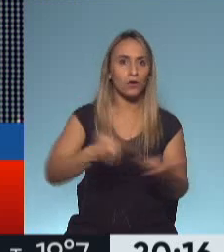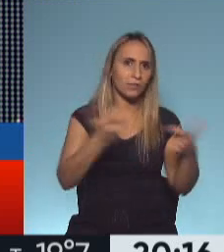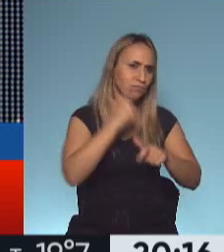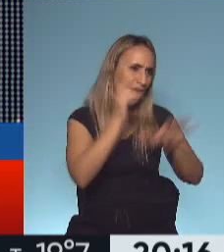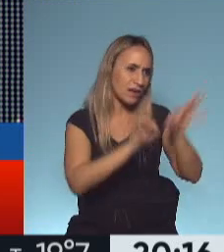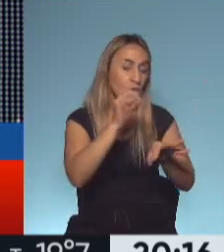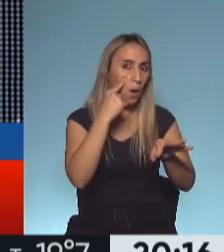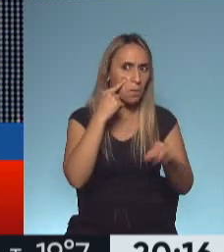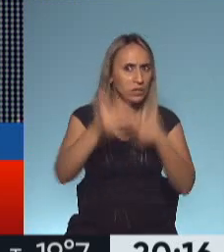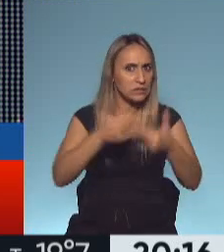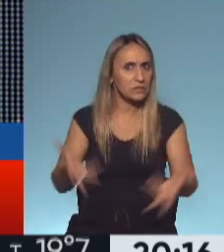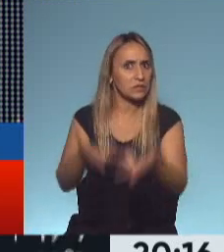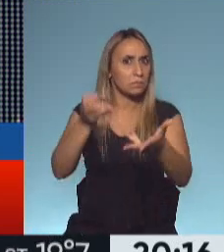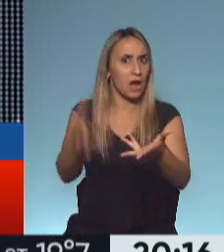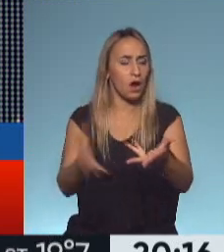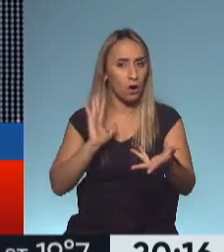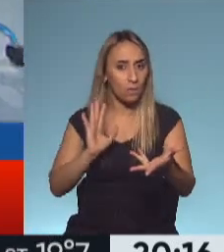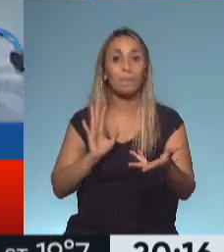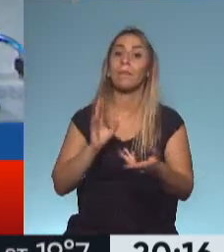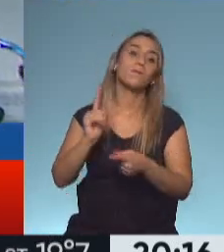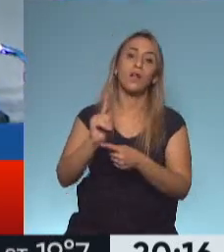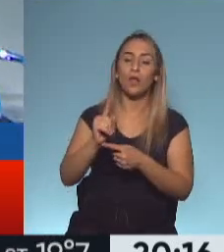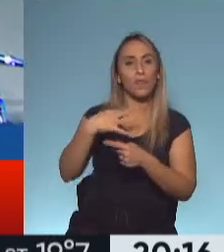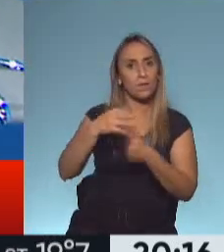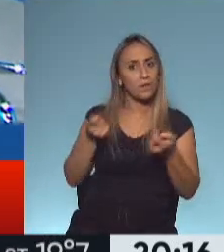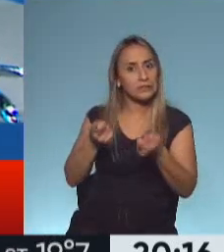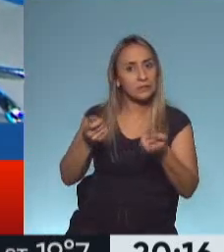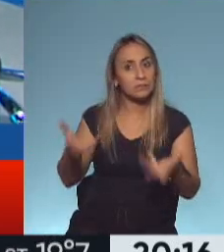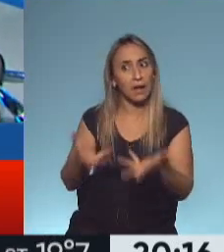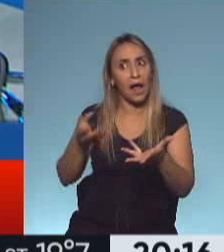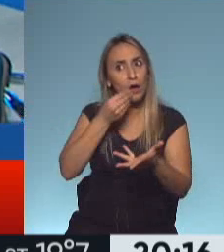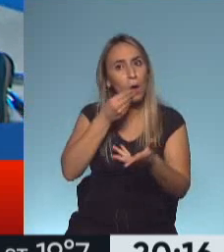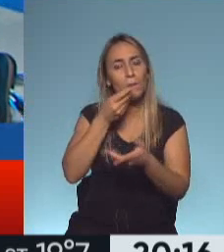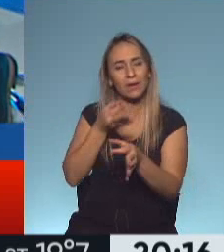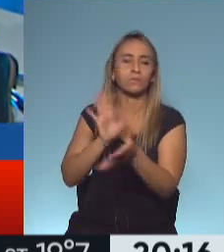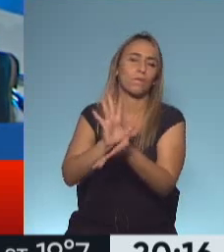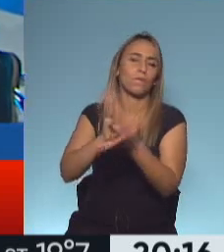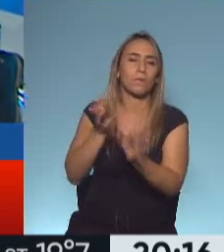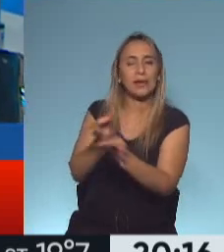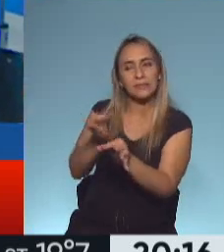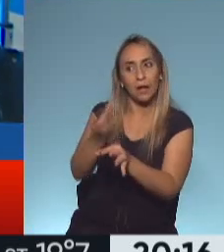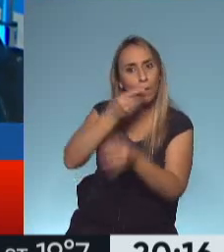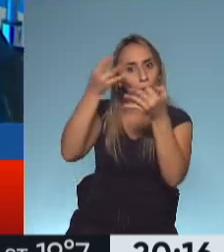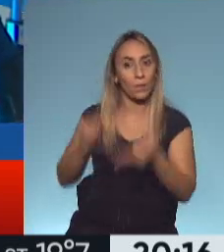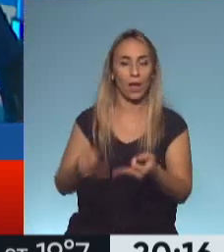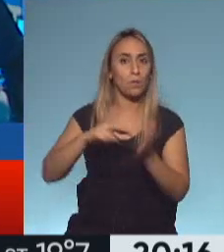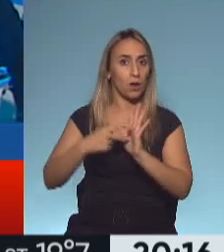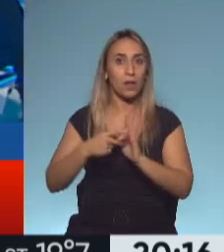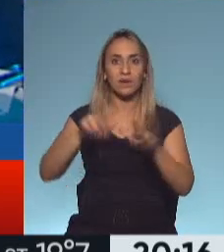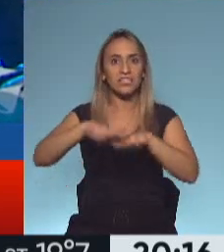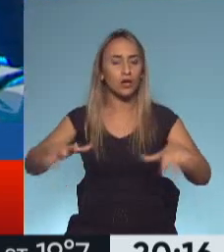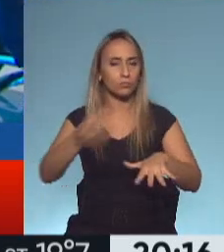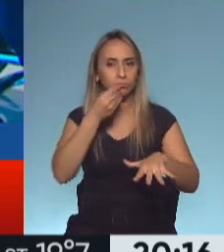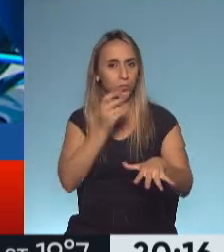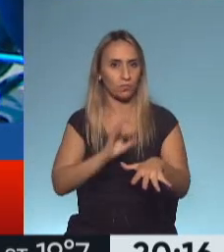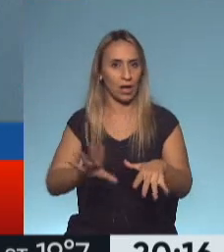aumento de la tarjeta alimentar no solo tiene que ver con recuperar el poder de compra, sino incentivar la buena nutrición. Claro. Ese es el problema. Hoy tenemos un problema de mala nutrición en los barrios. Recién usted